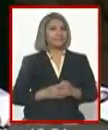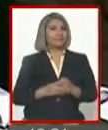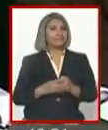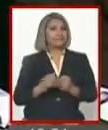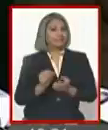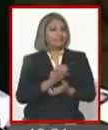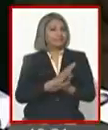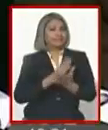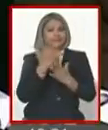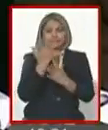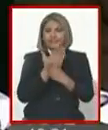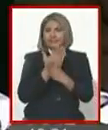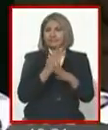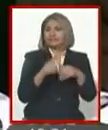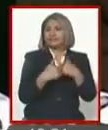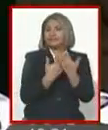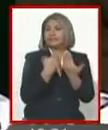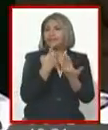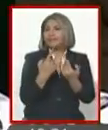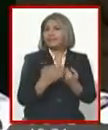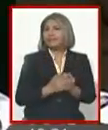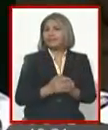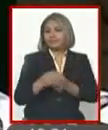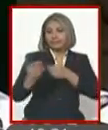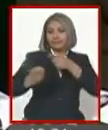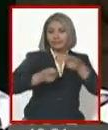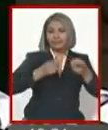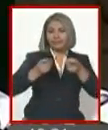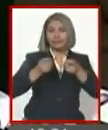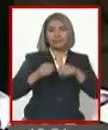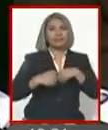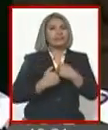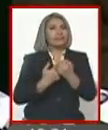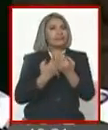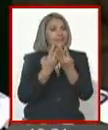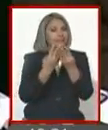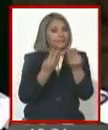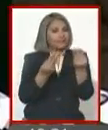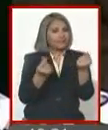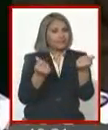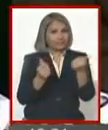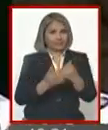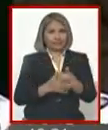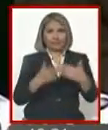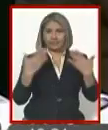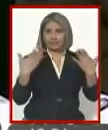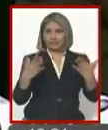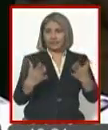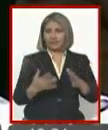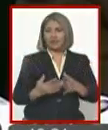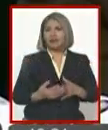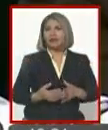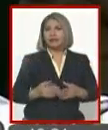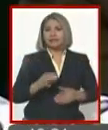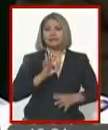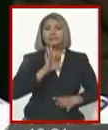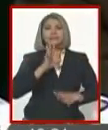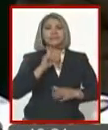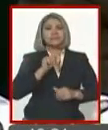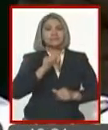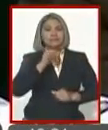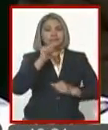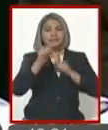y no tienen cómo controlar o opacar ya una exclamó